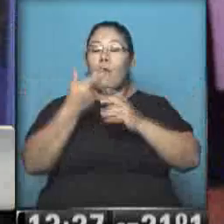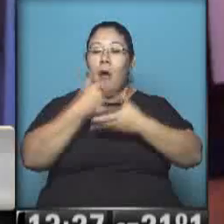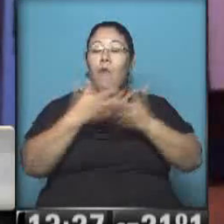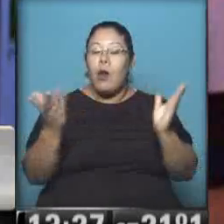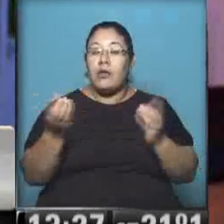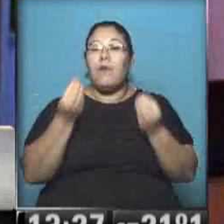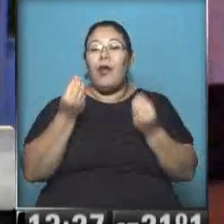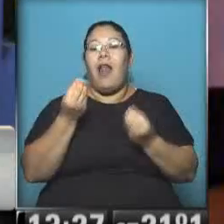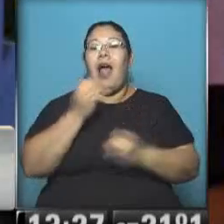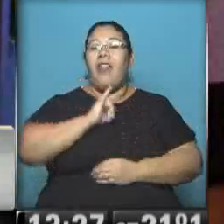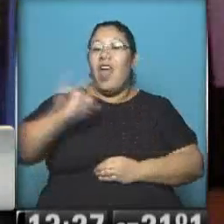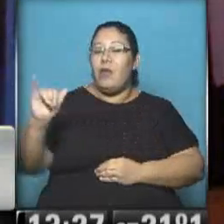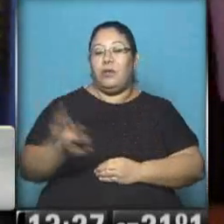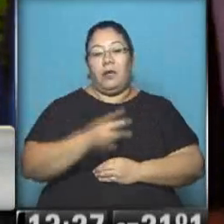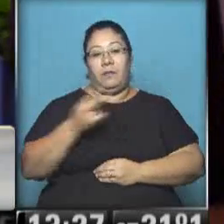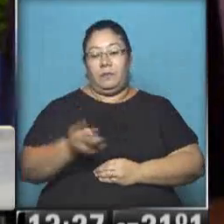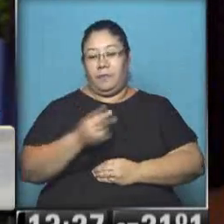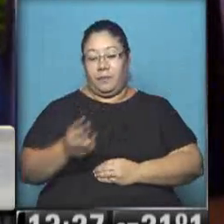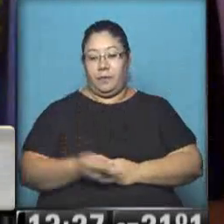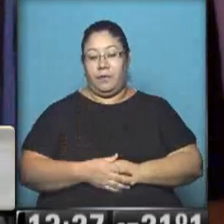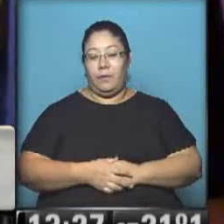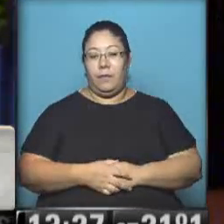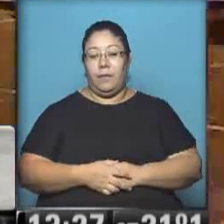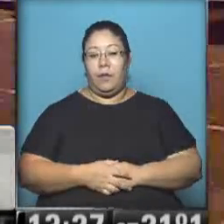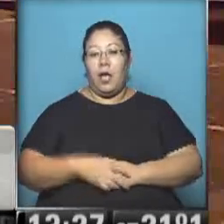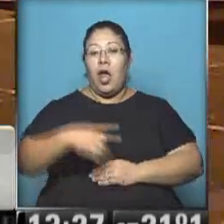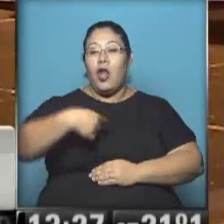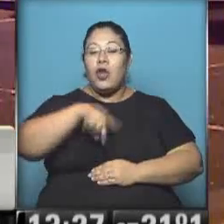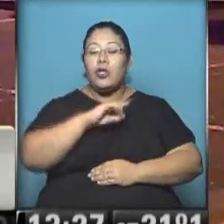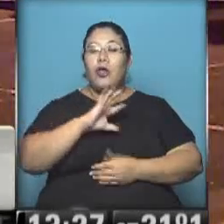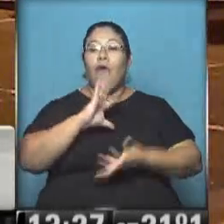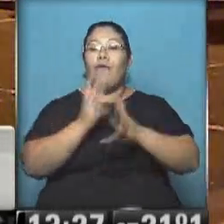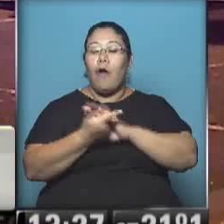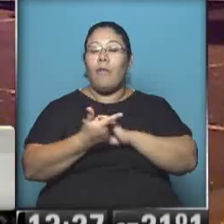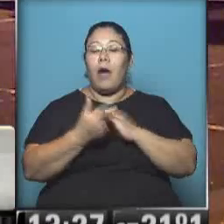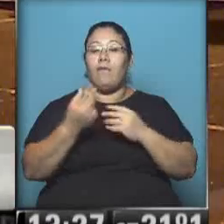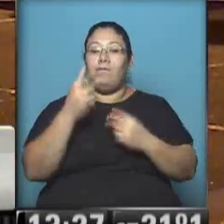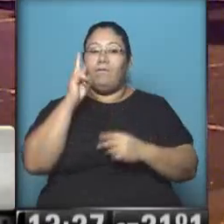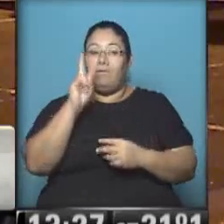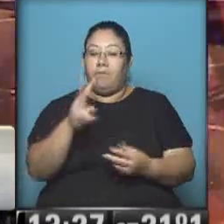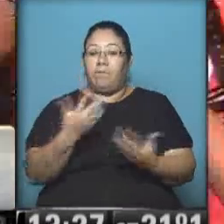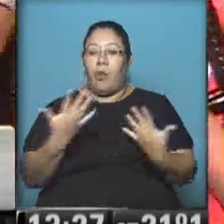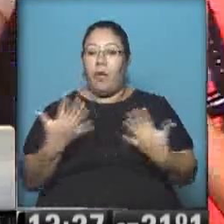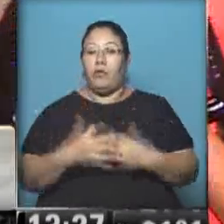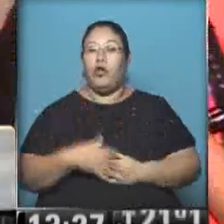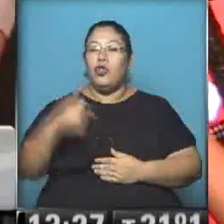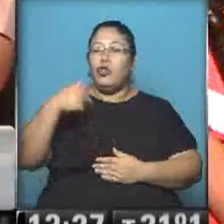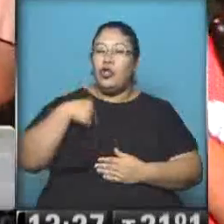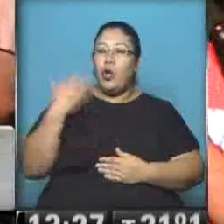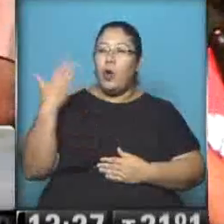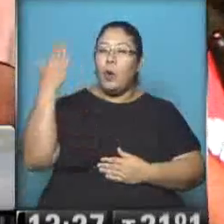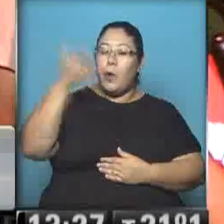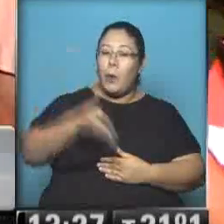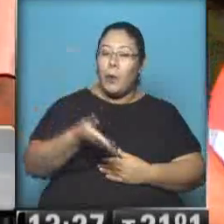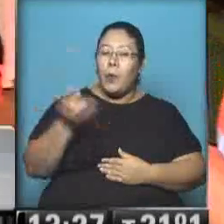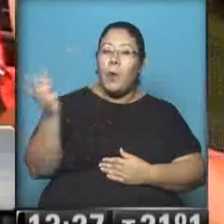de la denuncia y nos equivoquemos en el lugar correcto para poderlo apreciar. Hoy yo llegué muy temprano, 6:40, estaba entrando en